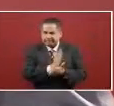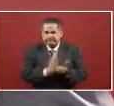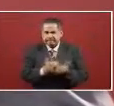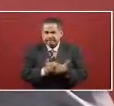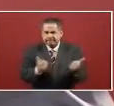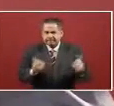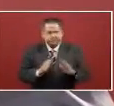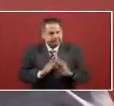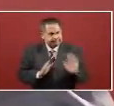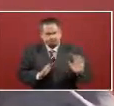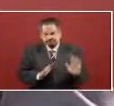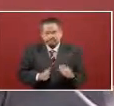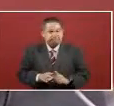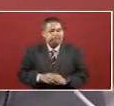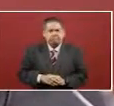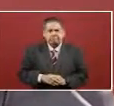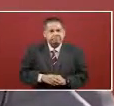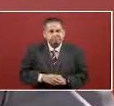la frontera